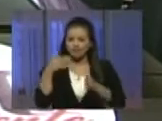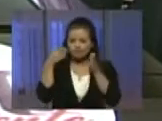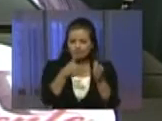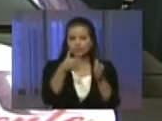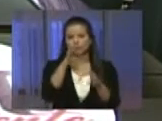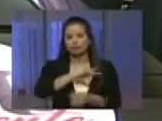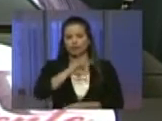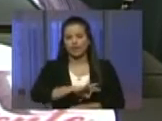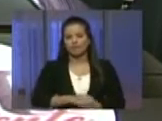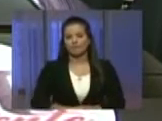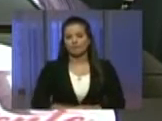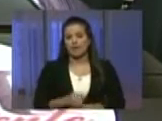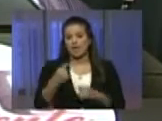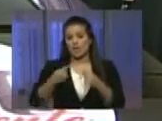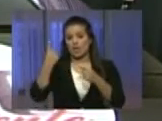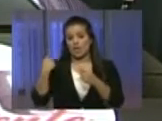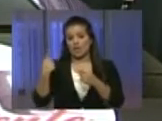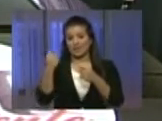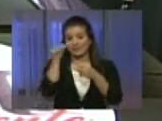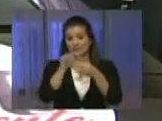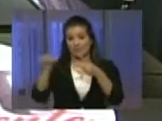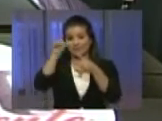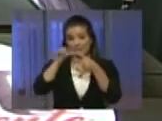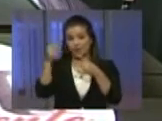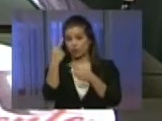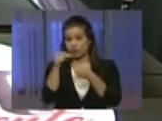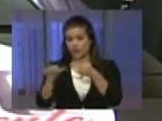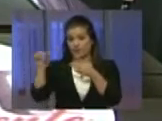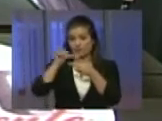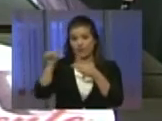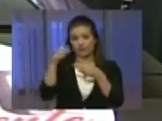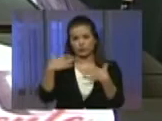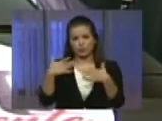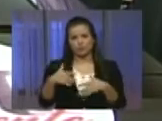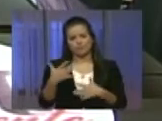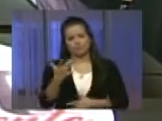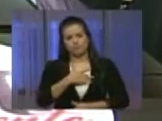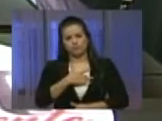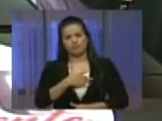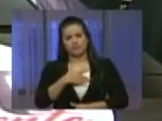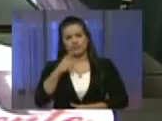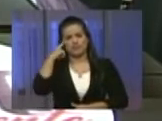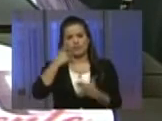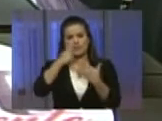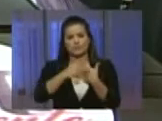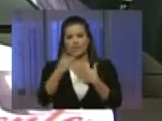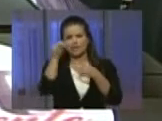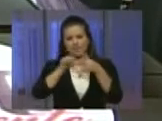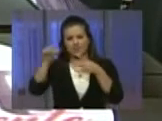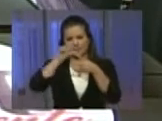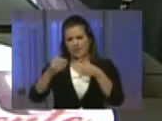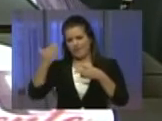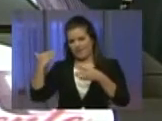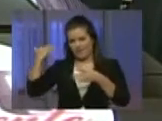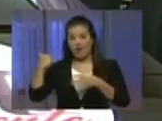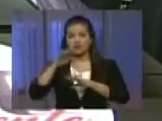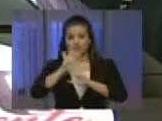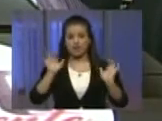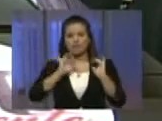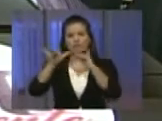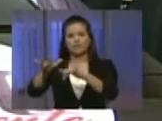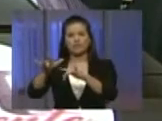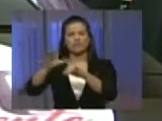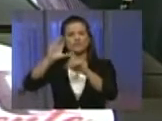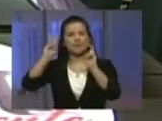inolvidables hace dos semanas estuvimos en la galería de arte nacional Compartiendo con la cultura con la historia de la cultura del arte